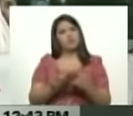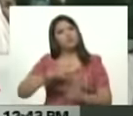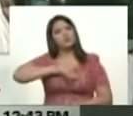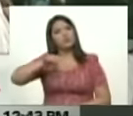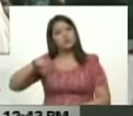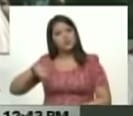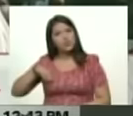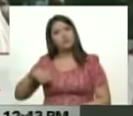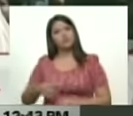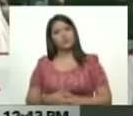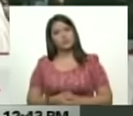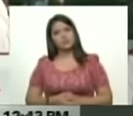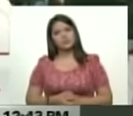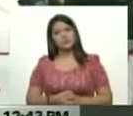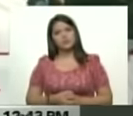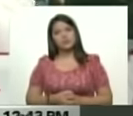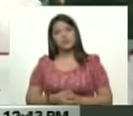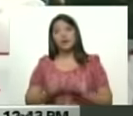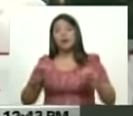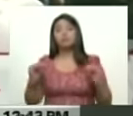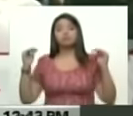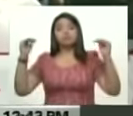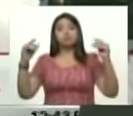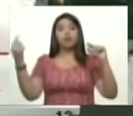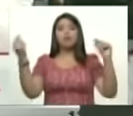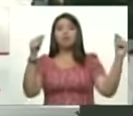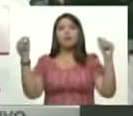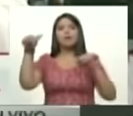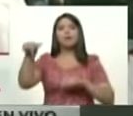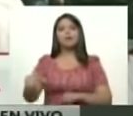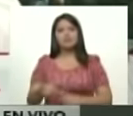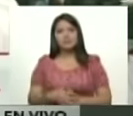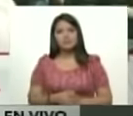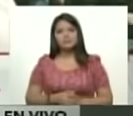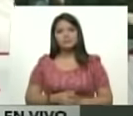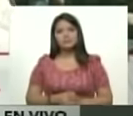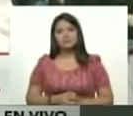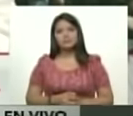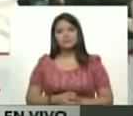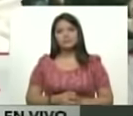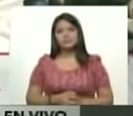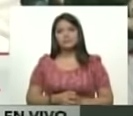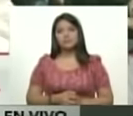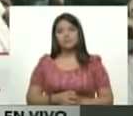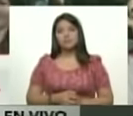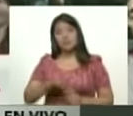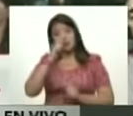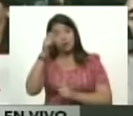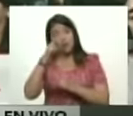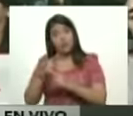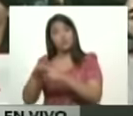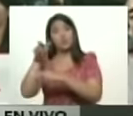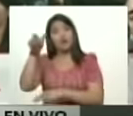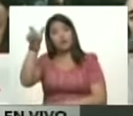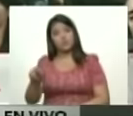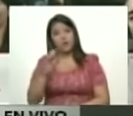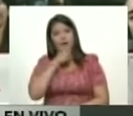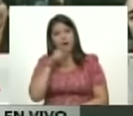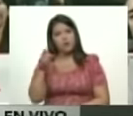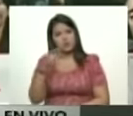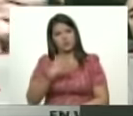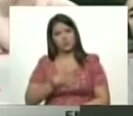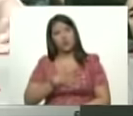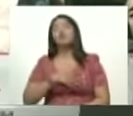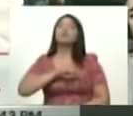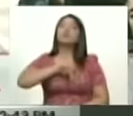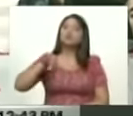nosotros queremos elevar el debate de esta Asamblea Nacional y reivindicar la edad que usted tiene. Y por eso